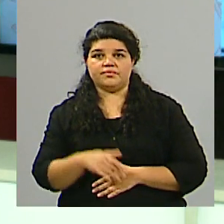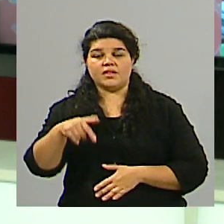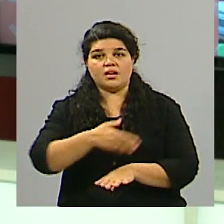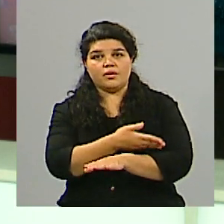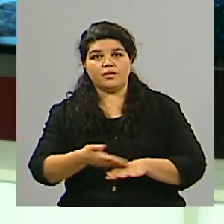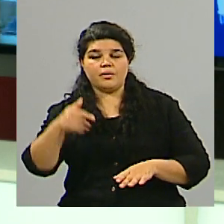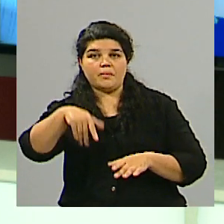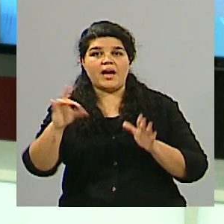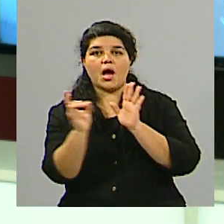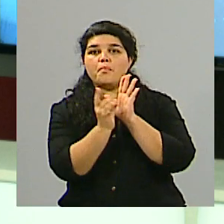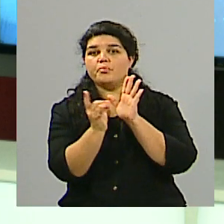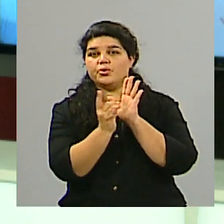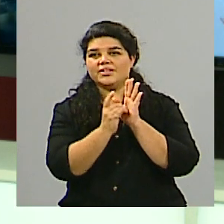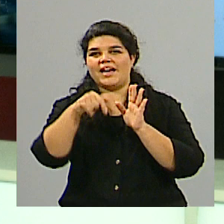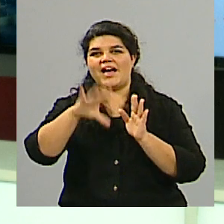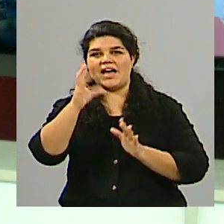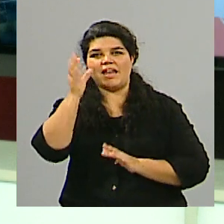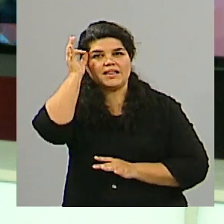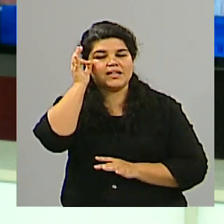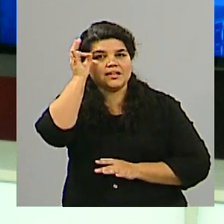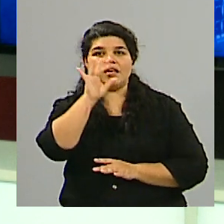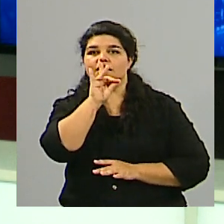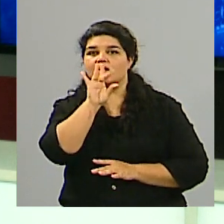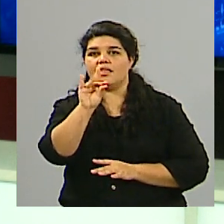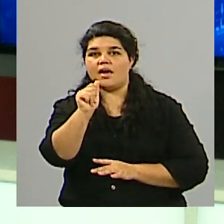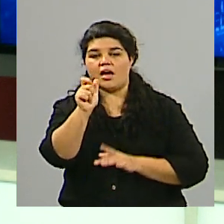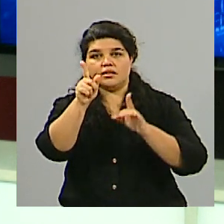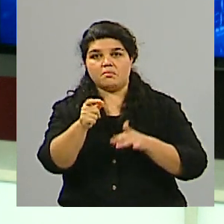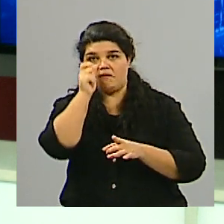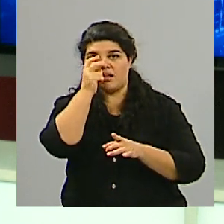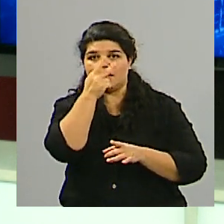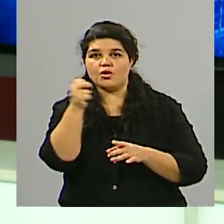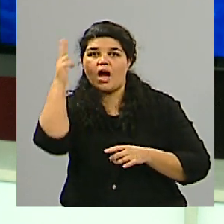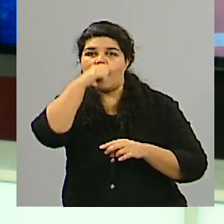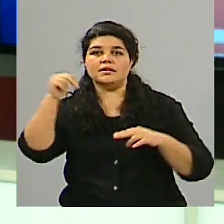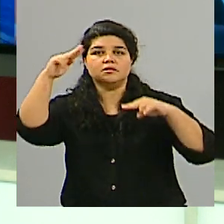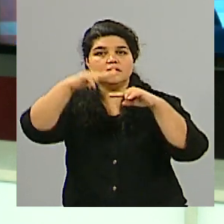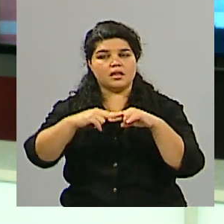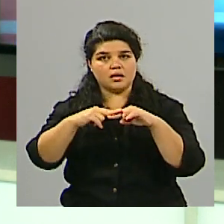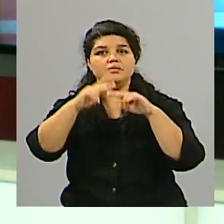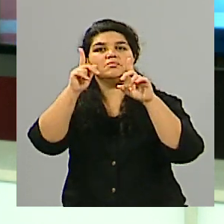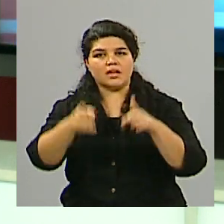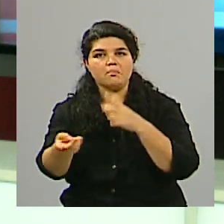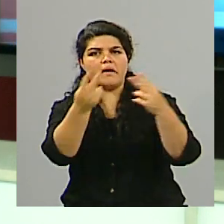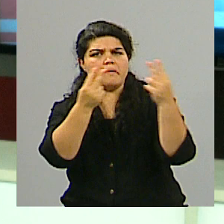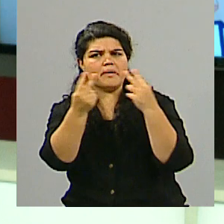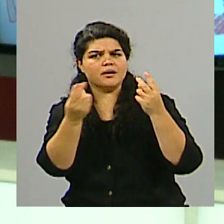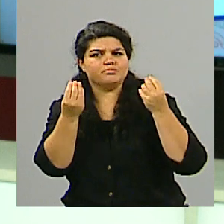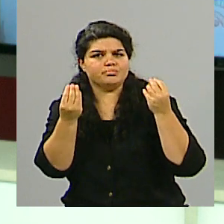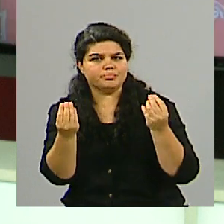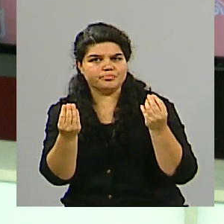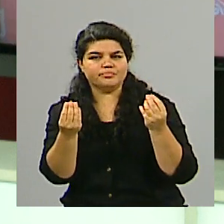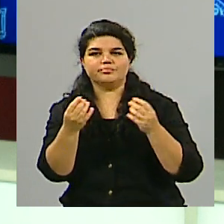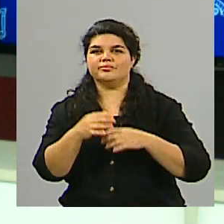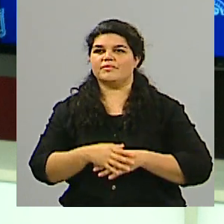Seguimos en Apuntes en el canal 30 de la TDA, canal 22 de Supercanal HD, y también nos pueden estar viendo